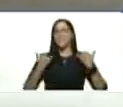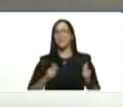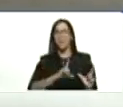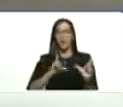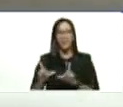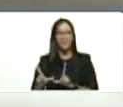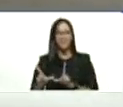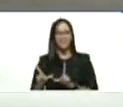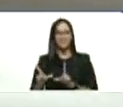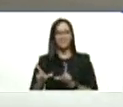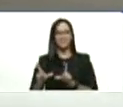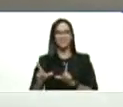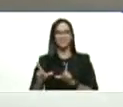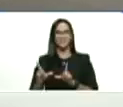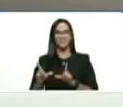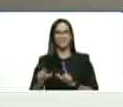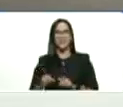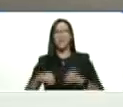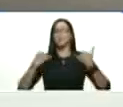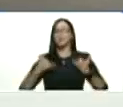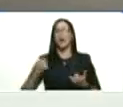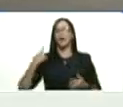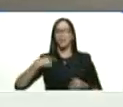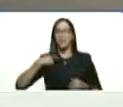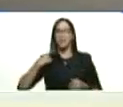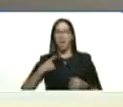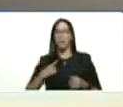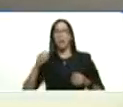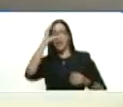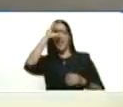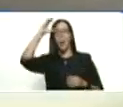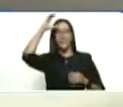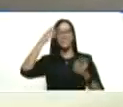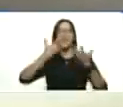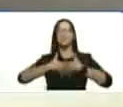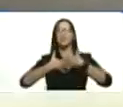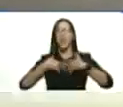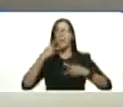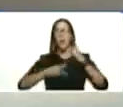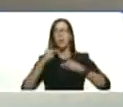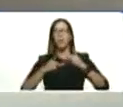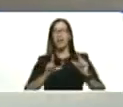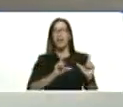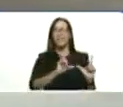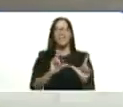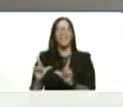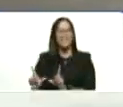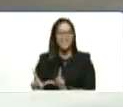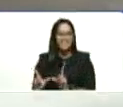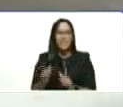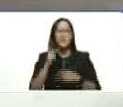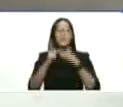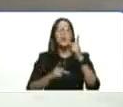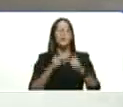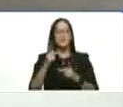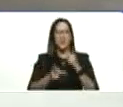preparados. Ya tenemos la capacidad industrial productiva instalada y